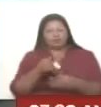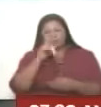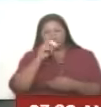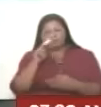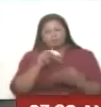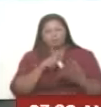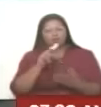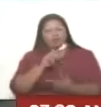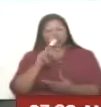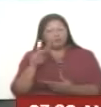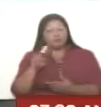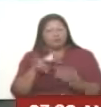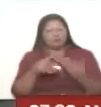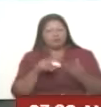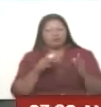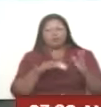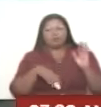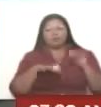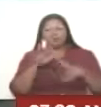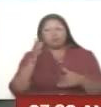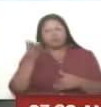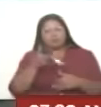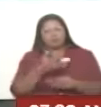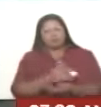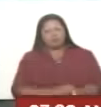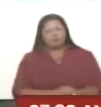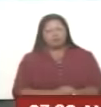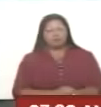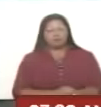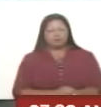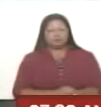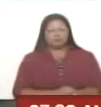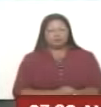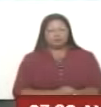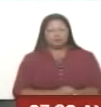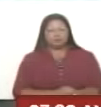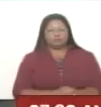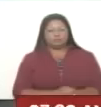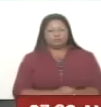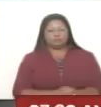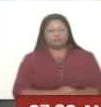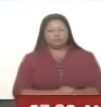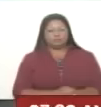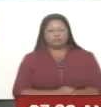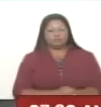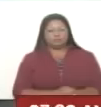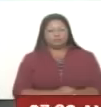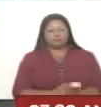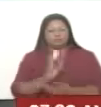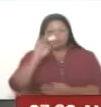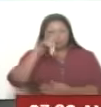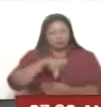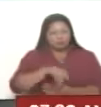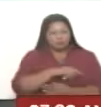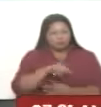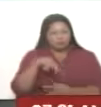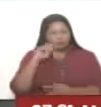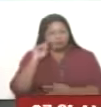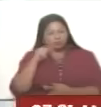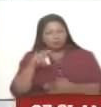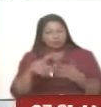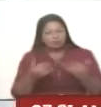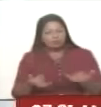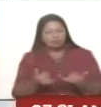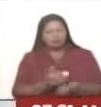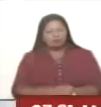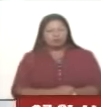2022 nosotros crecimos 15%, a pesar de que el desplome de la economía petrolera estaba en pleno apogeo. Y aquí